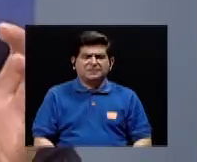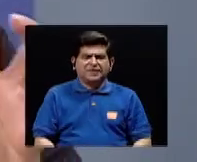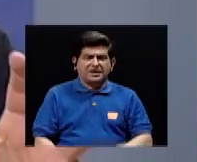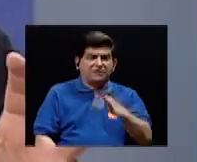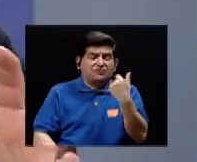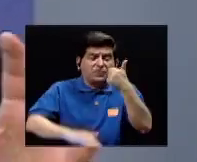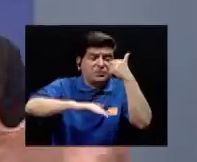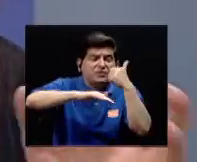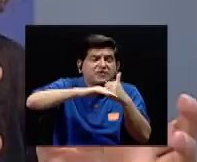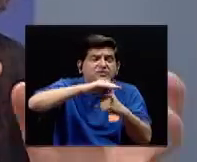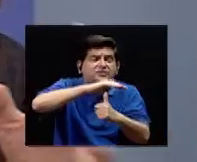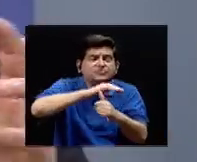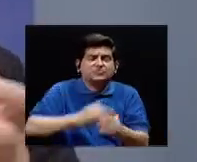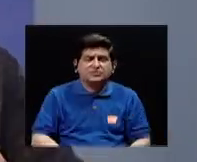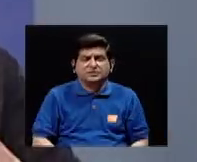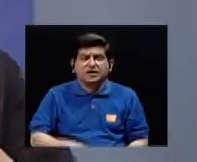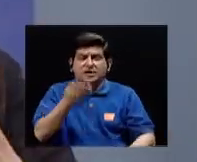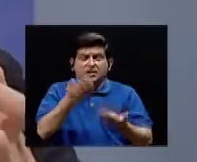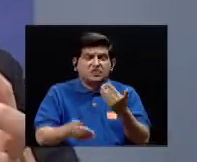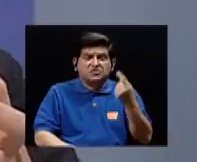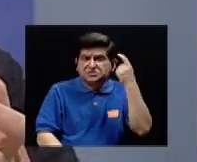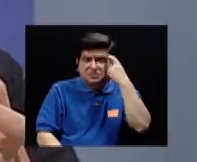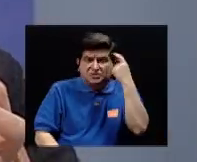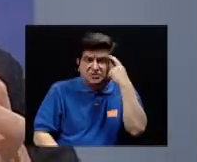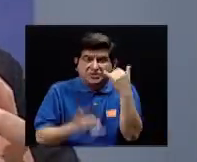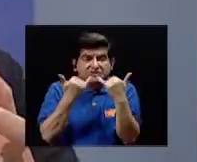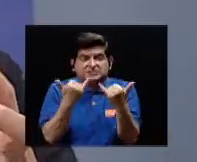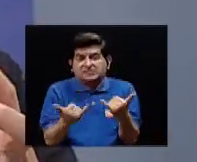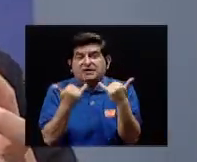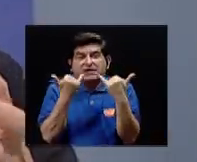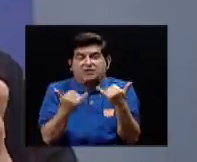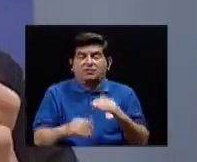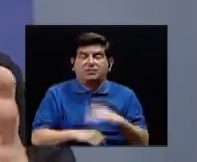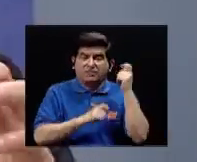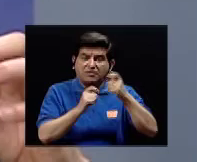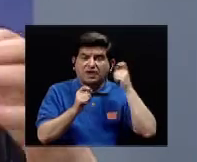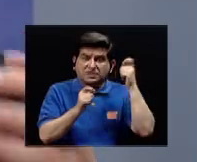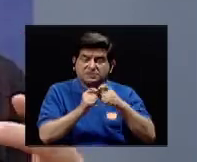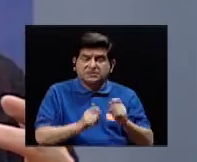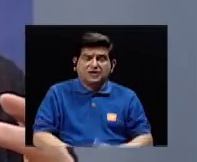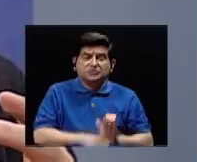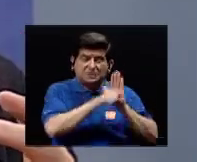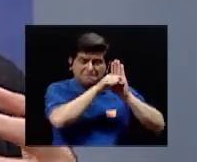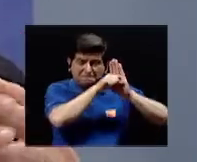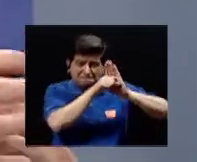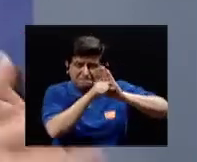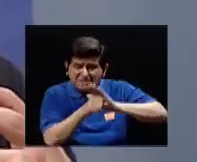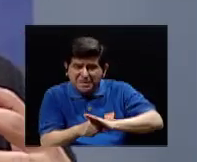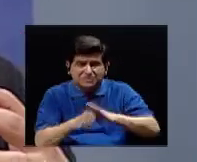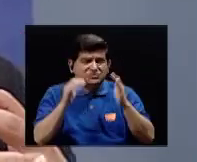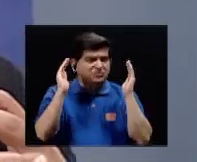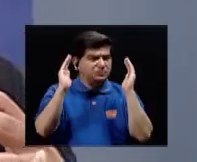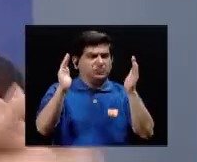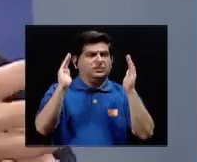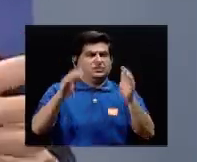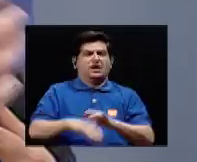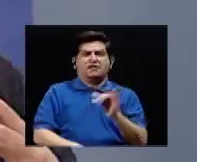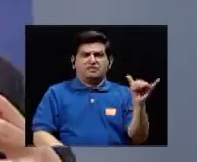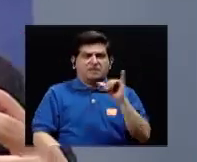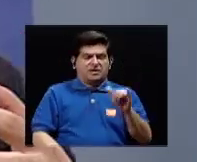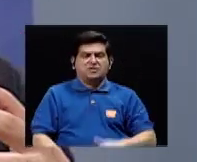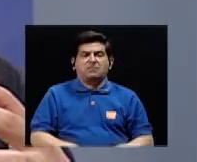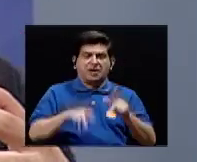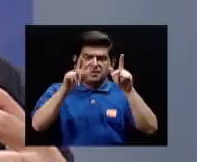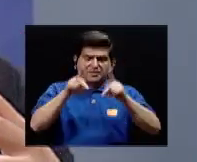están ocultando o lo ocultaban o se lo están pensando en estos momentos, justamente porque era una presión tan grande como